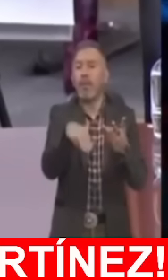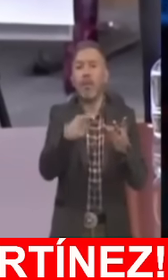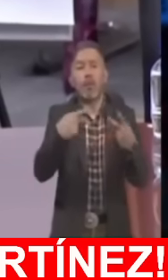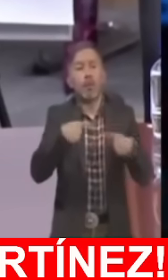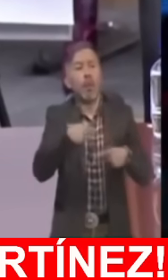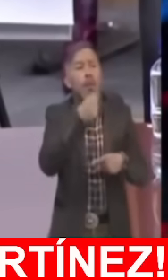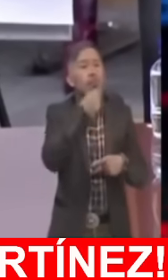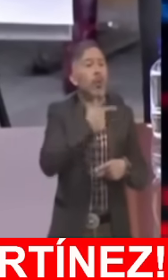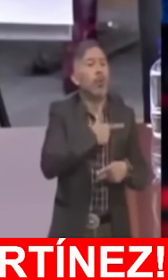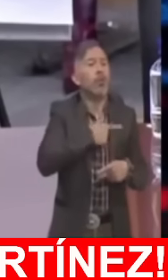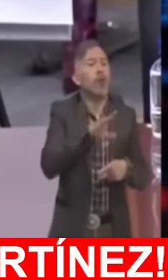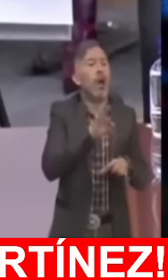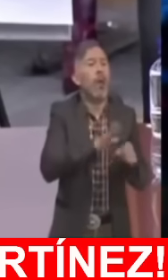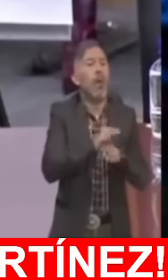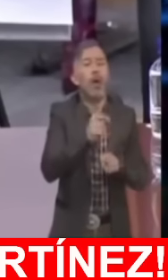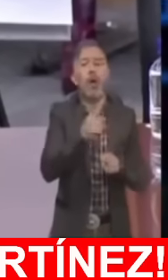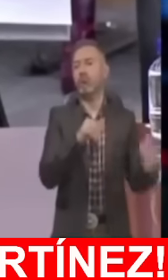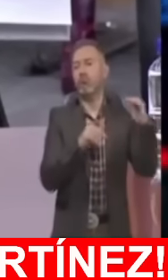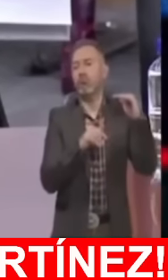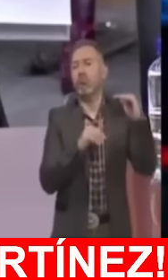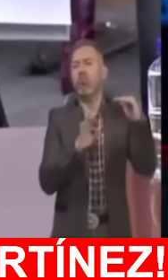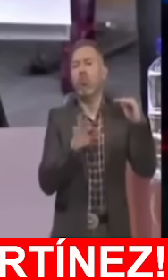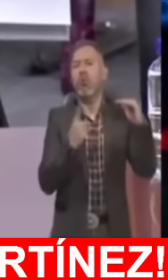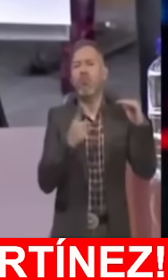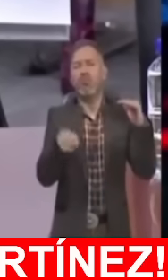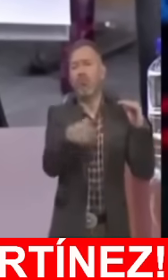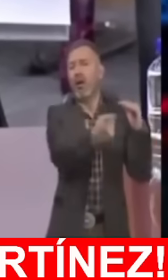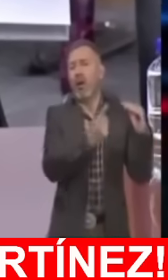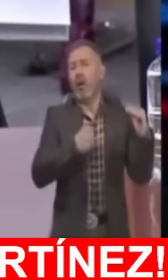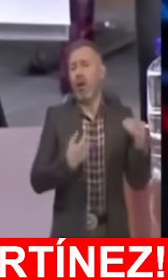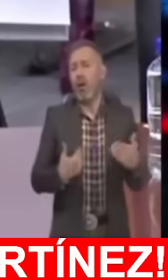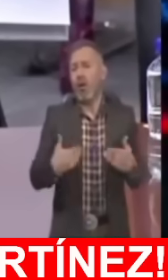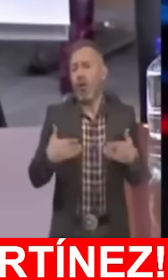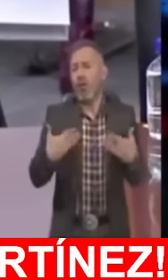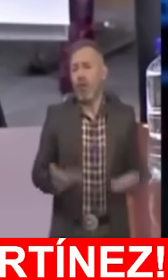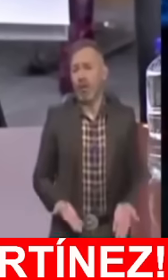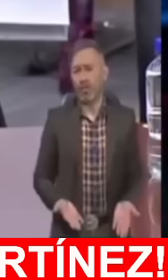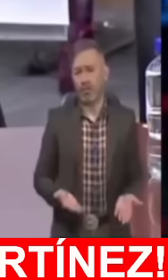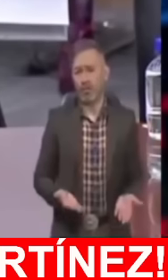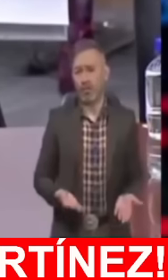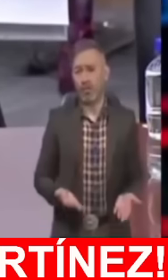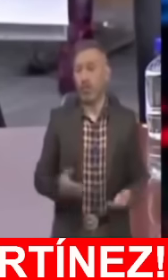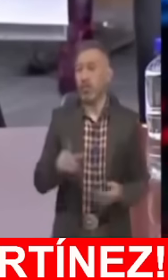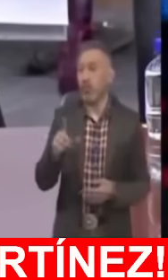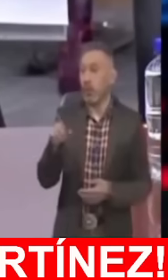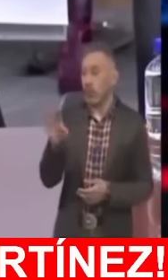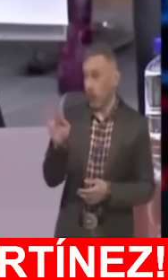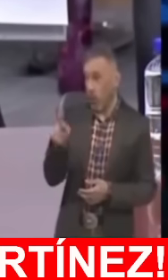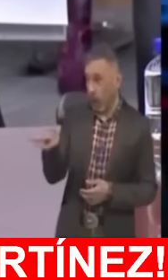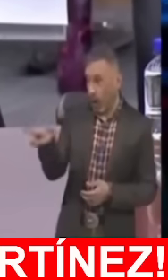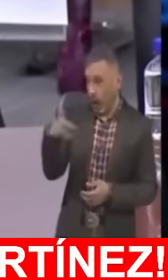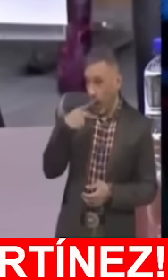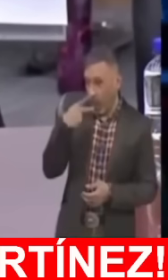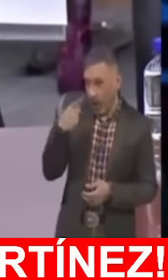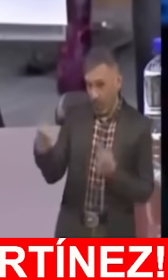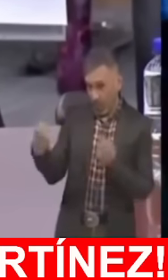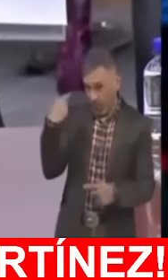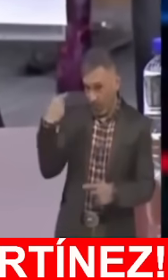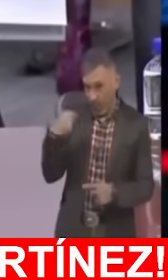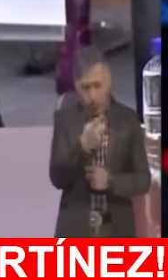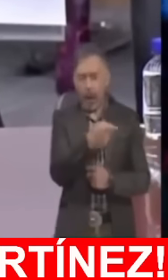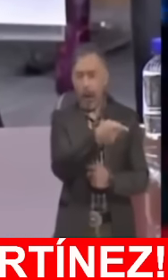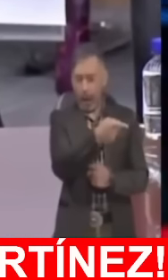creen y confían en lo que hacemos confían en lo que hacemos porque cuando ustedes dicen que esto es un acuerdo de gobierno de